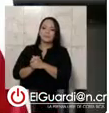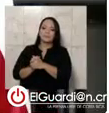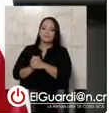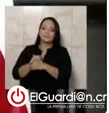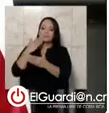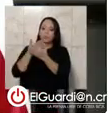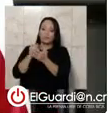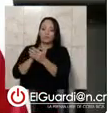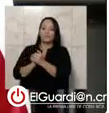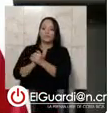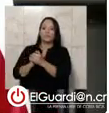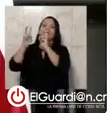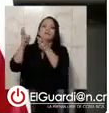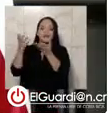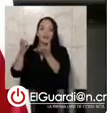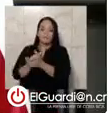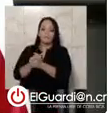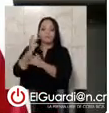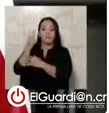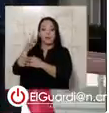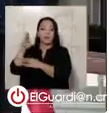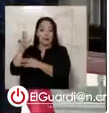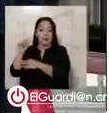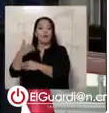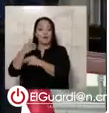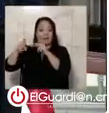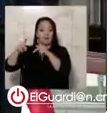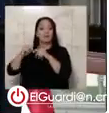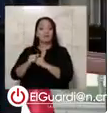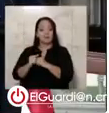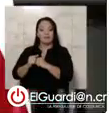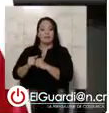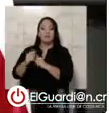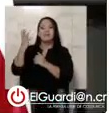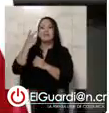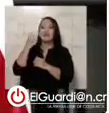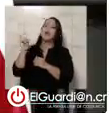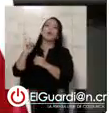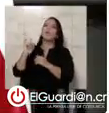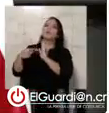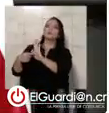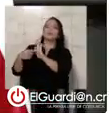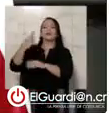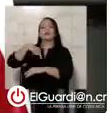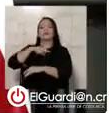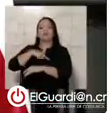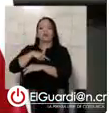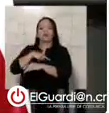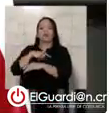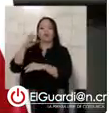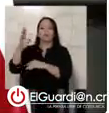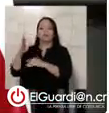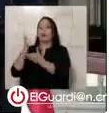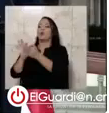bueno, el punto es que hay gente, doña Paula, que quiere hacerlo ver como que nosotros tenemos algo con un país que no tenemos nada